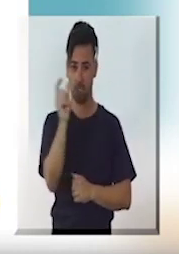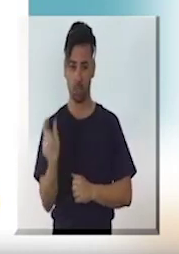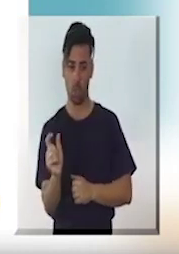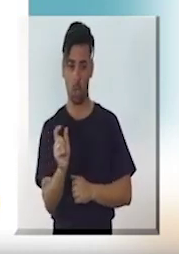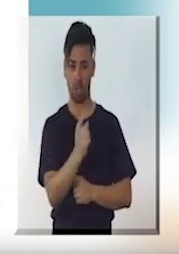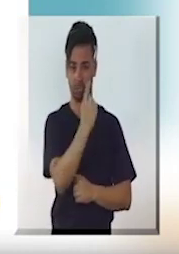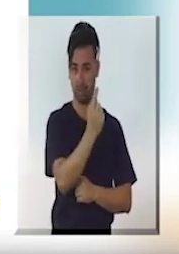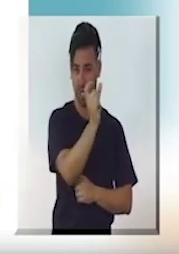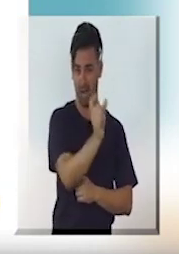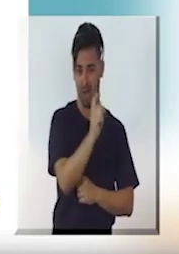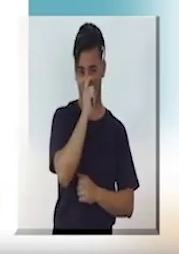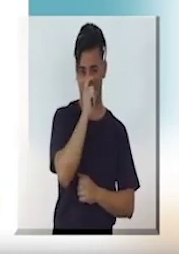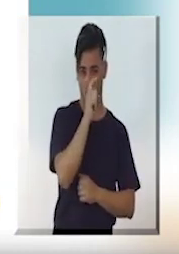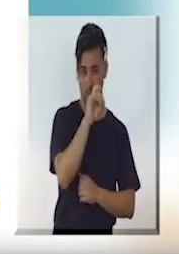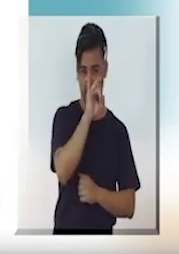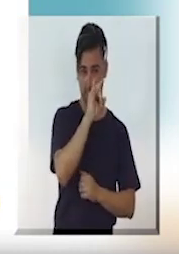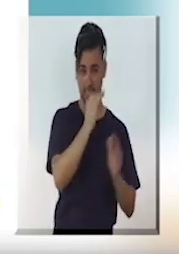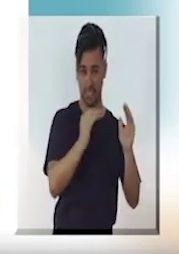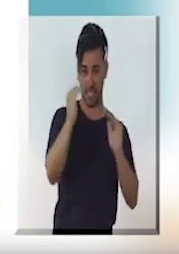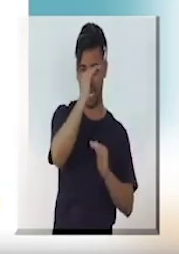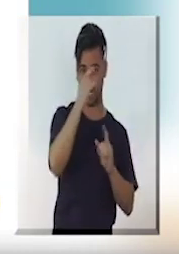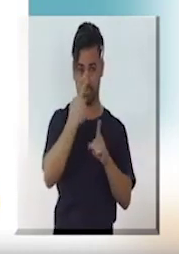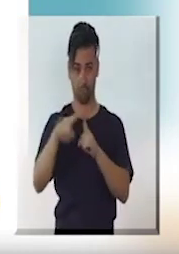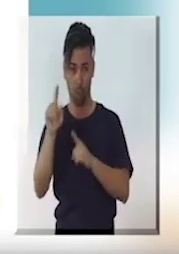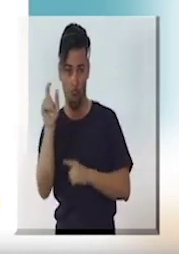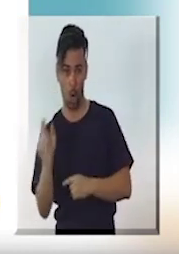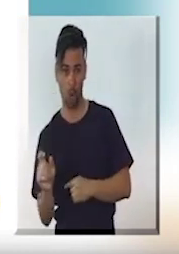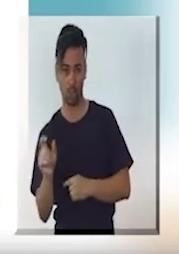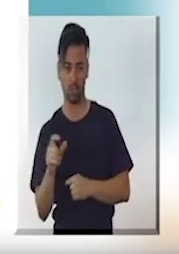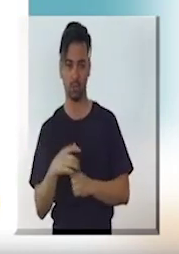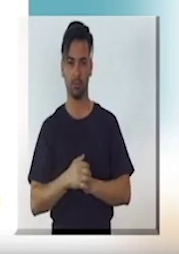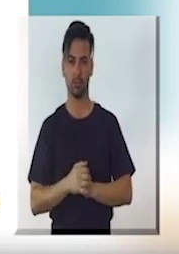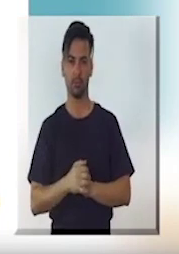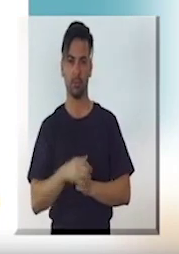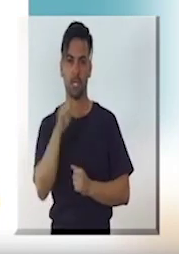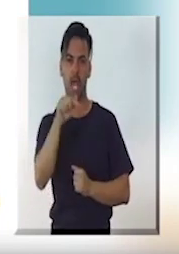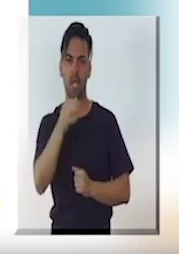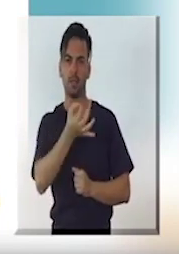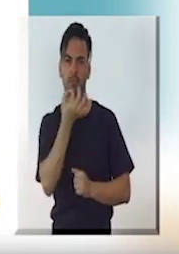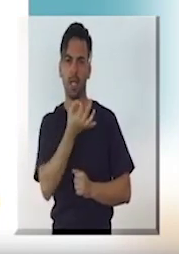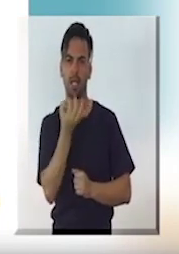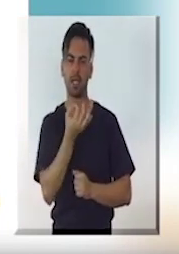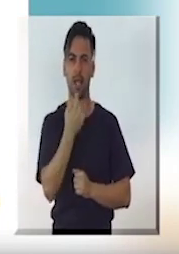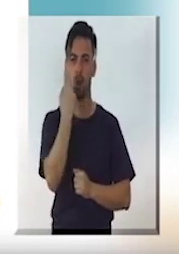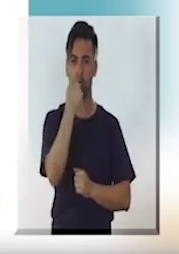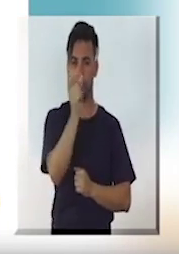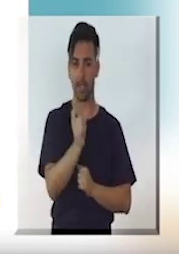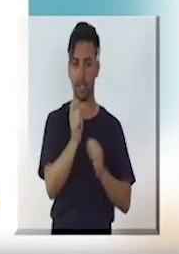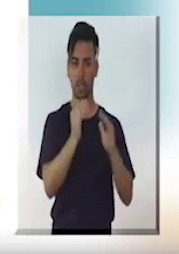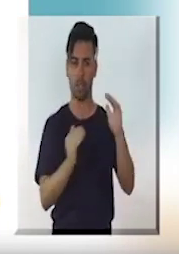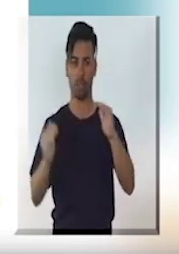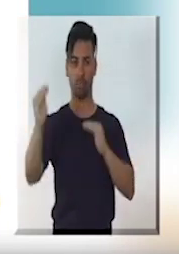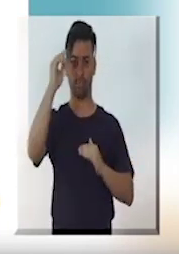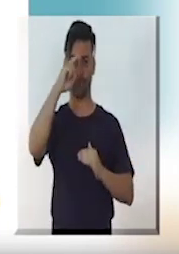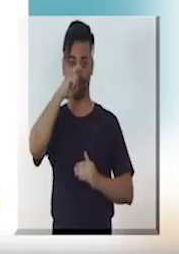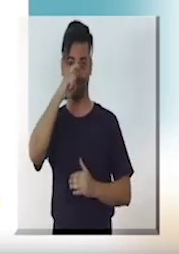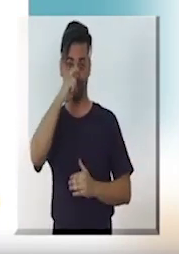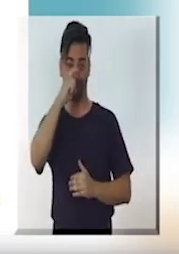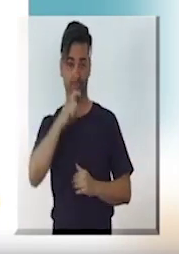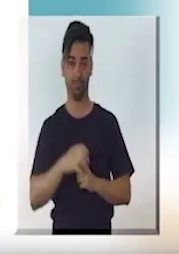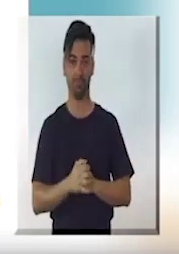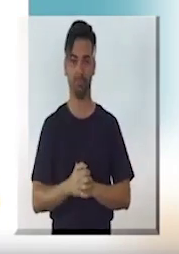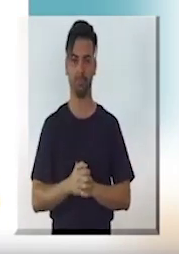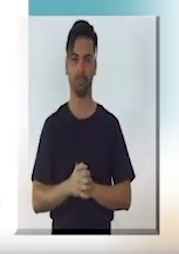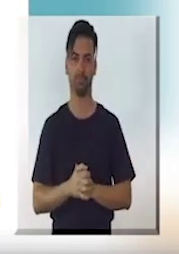uno excede en 7 años a la del otro, estamos diciendo que existe una persona que es mayor que la otra, que